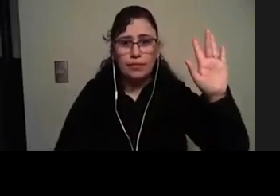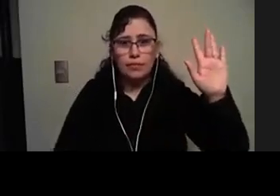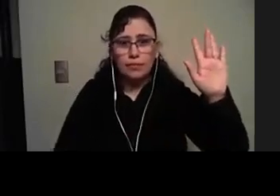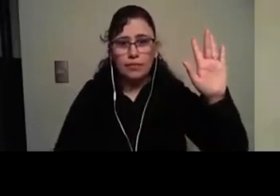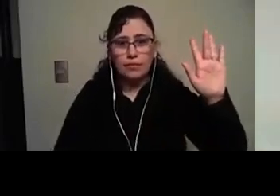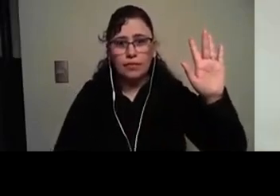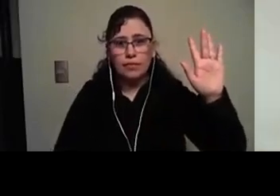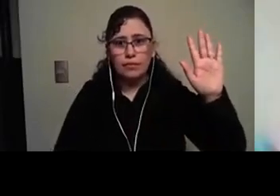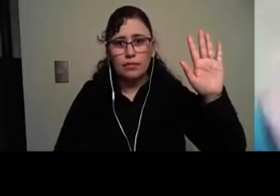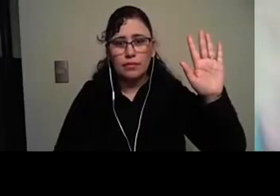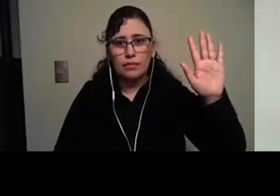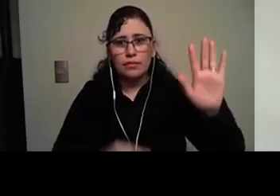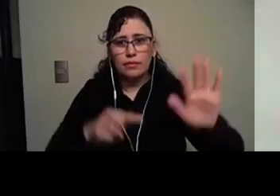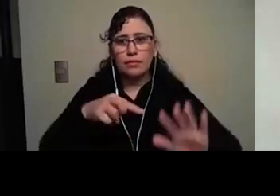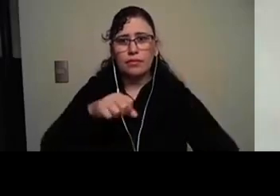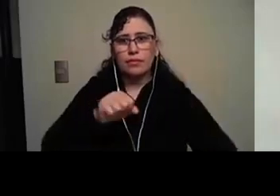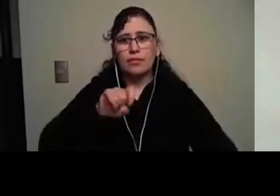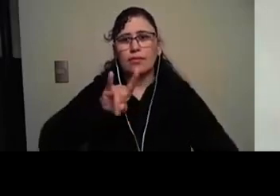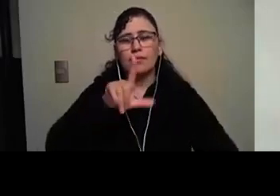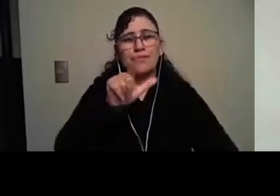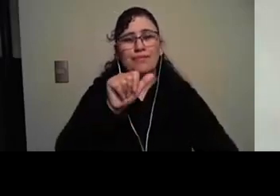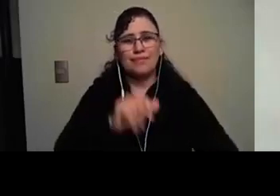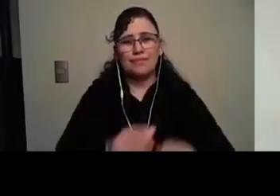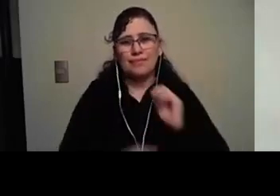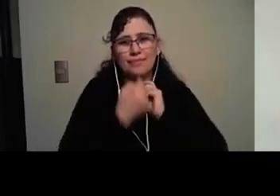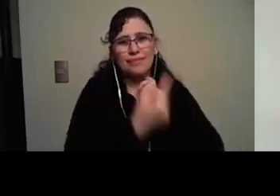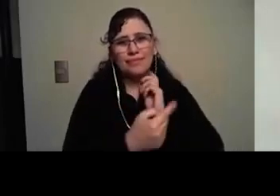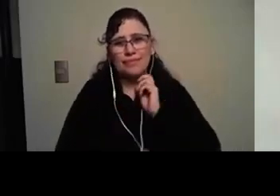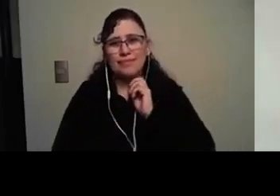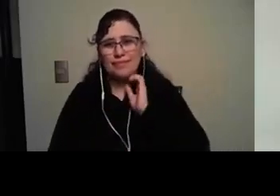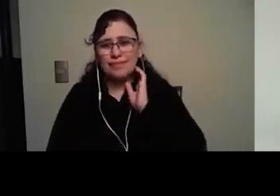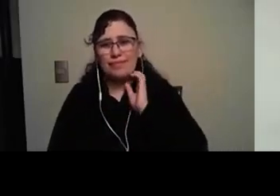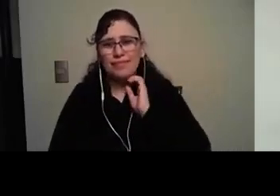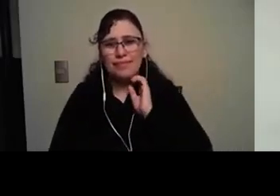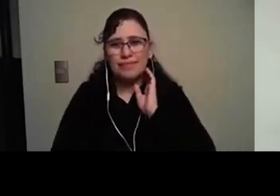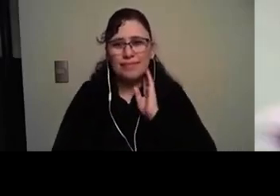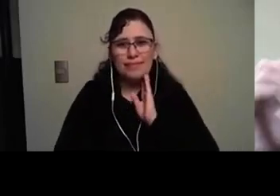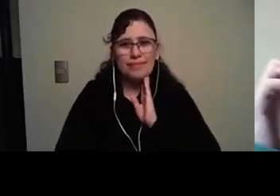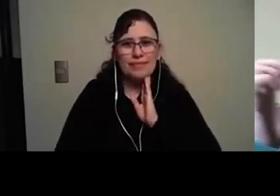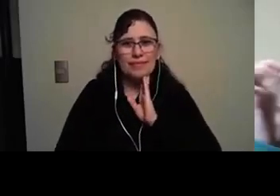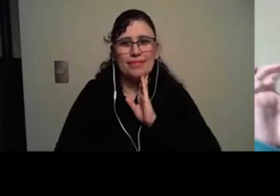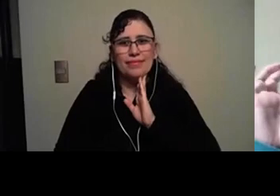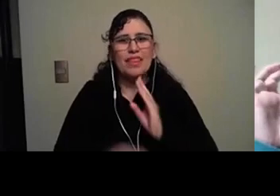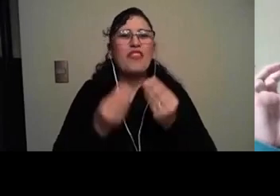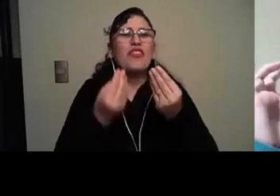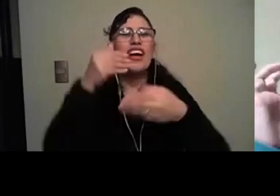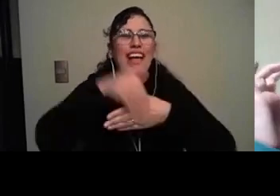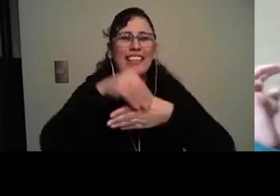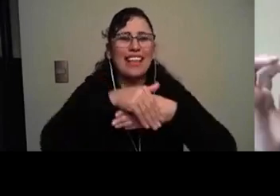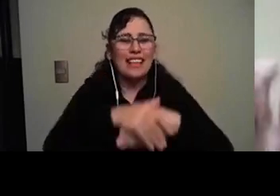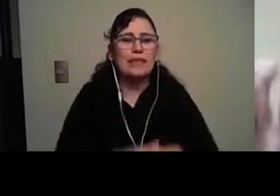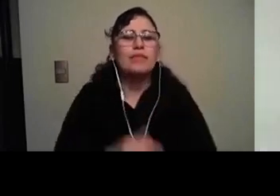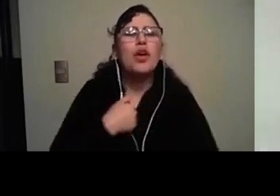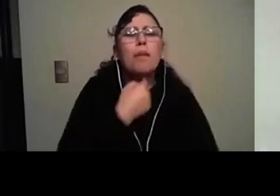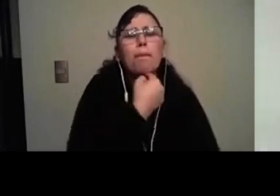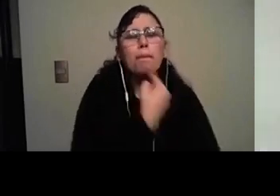había. Hola, profe. Hola, buenas tardes. Buenas tardes. Tenía una consulta yo